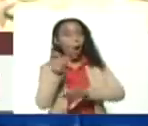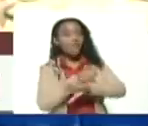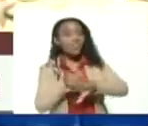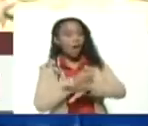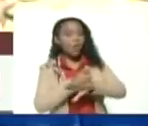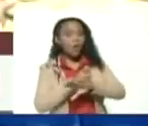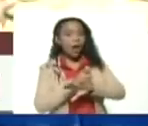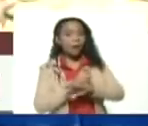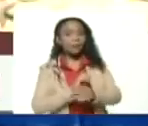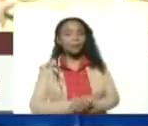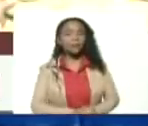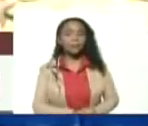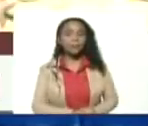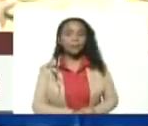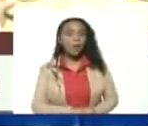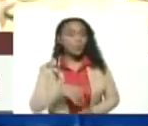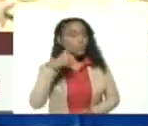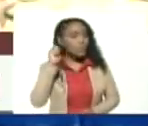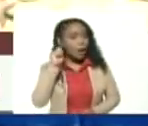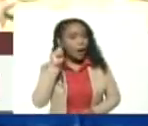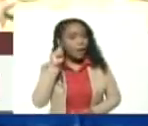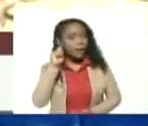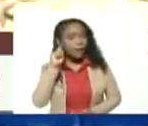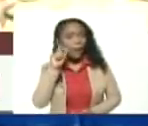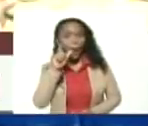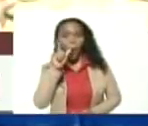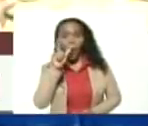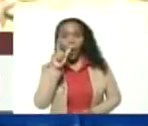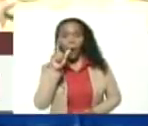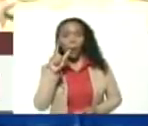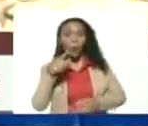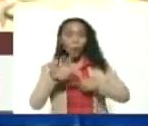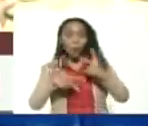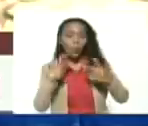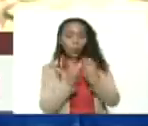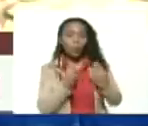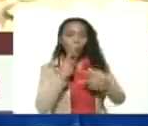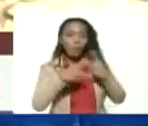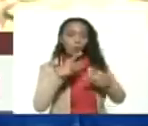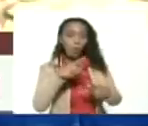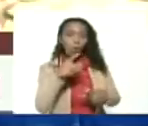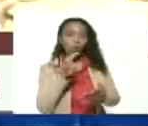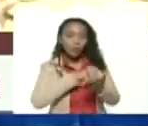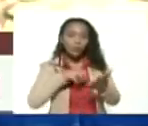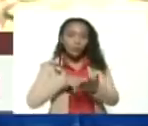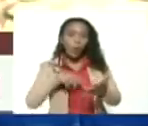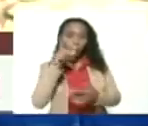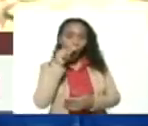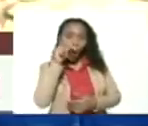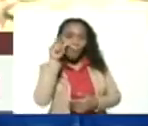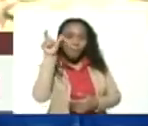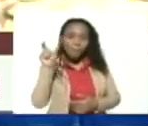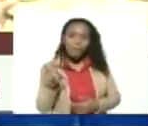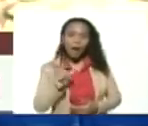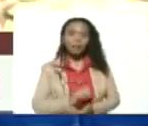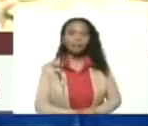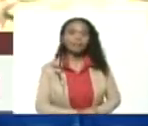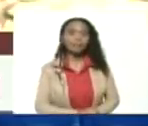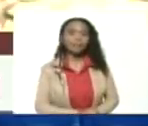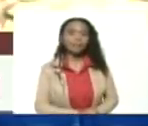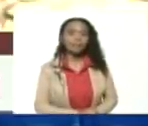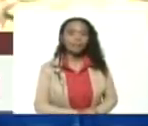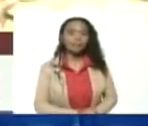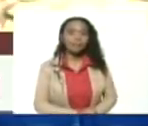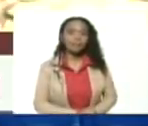Yelitze Santaella con el productor agrícola Guglielmo